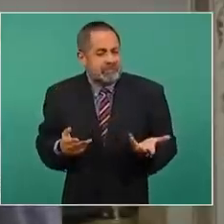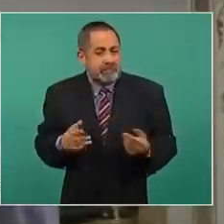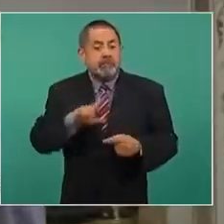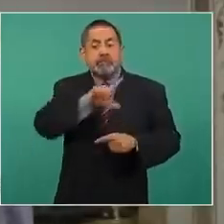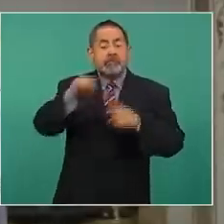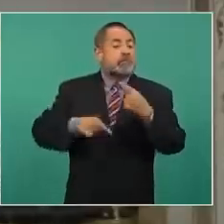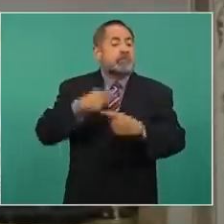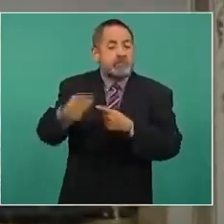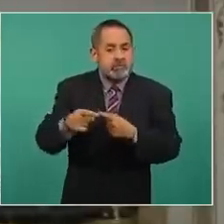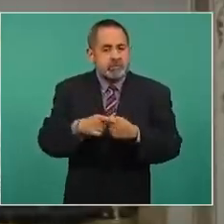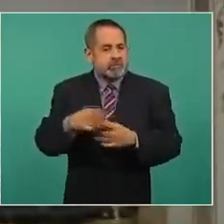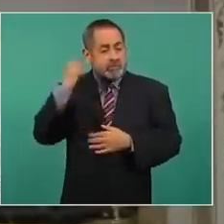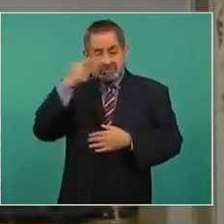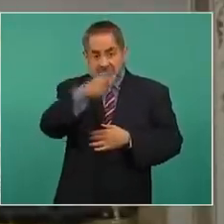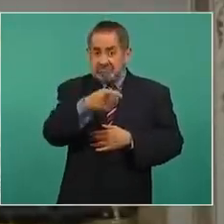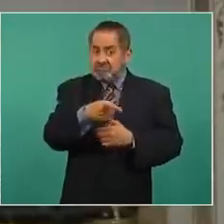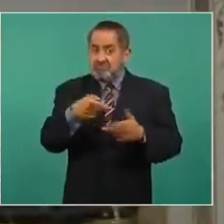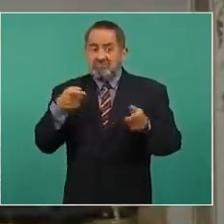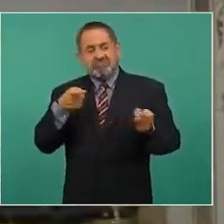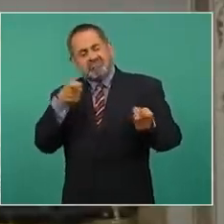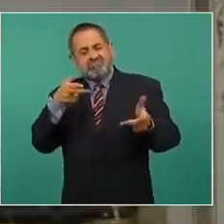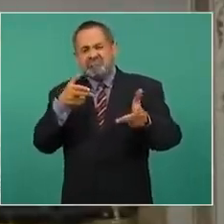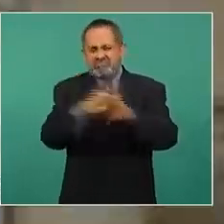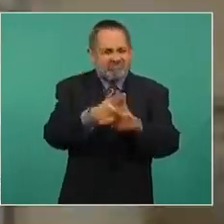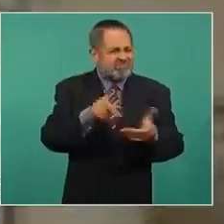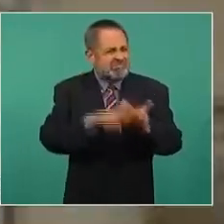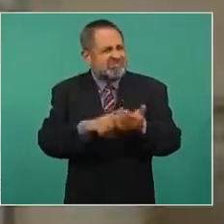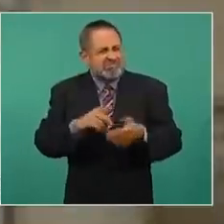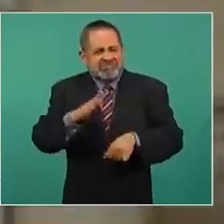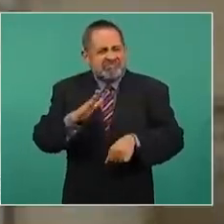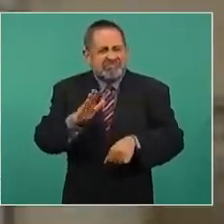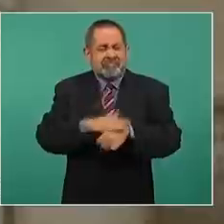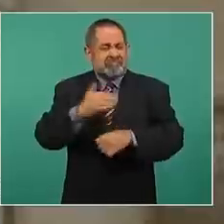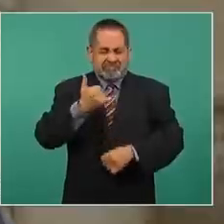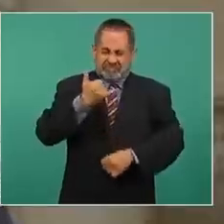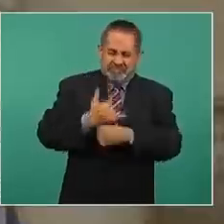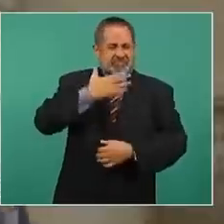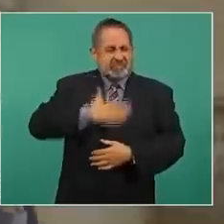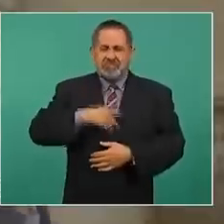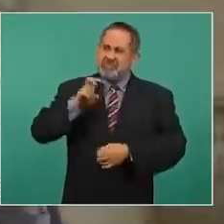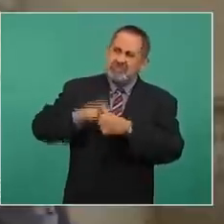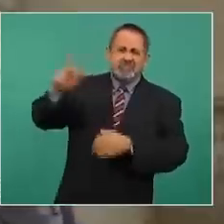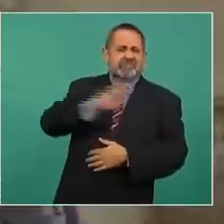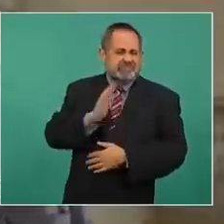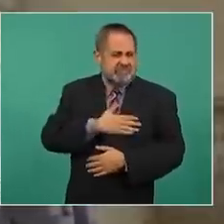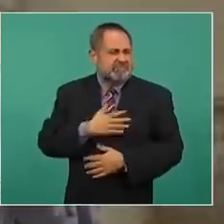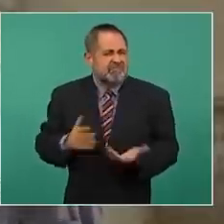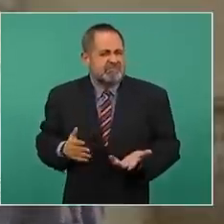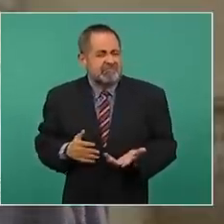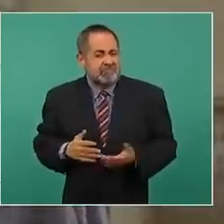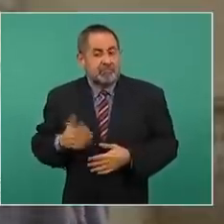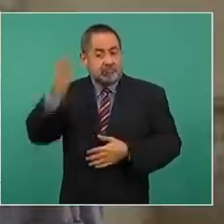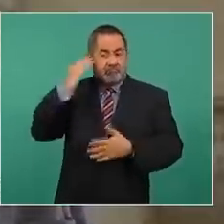después ejecutado poría por la inquisición española era un documento